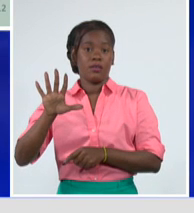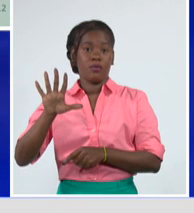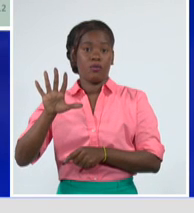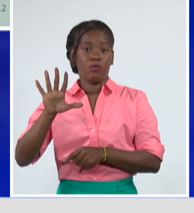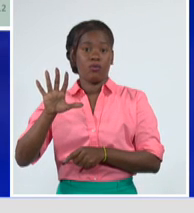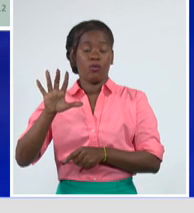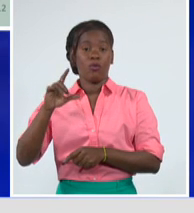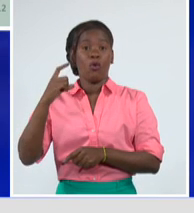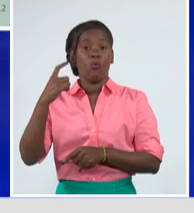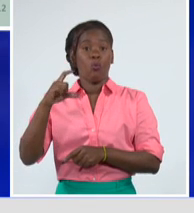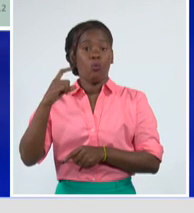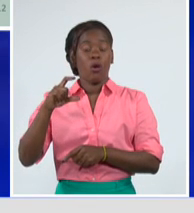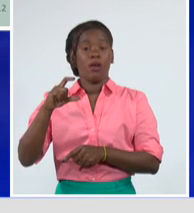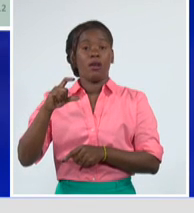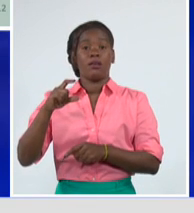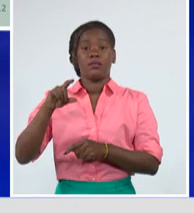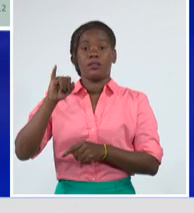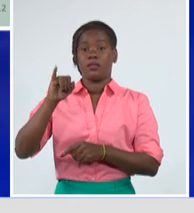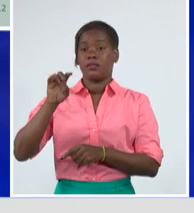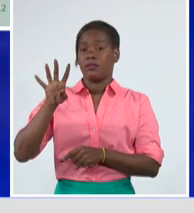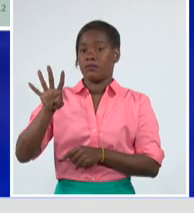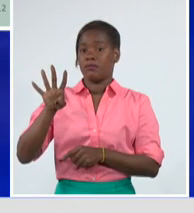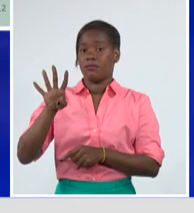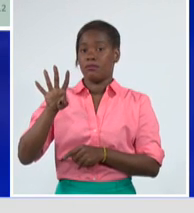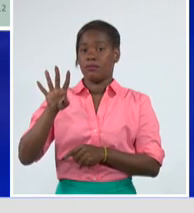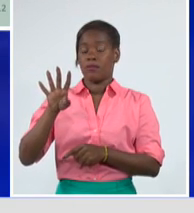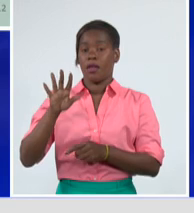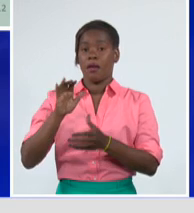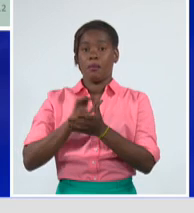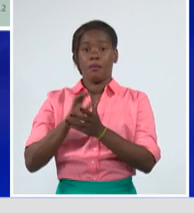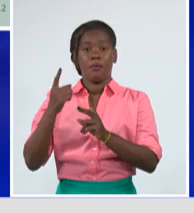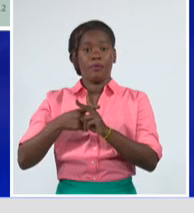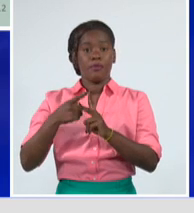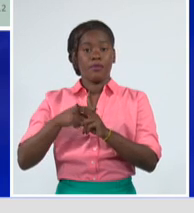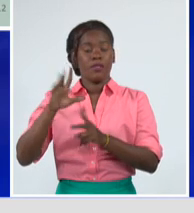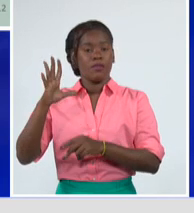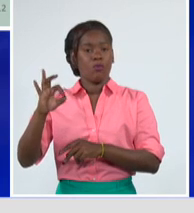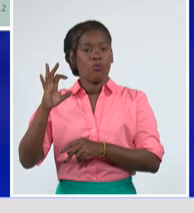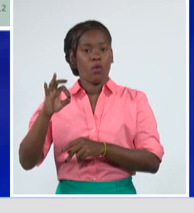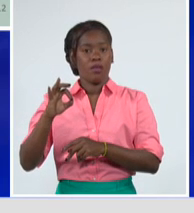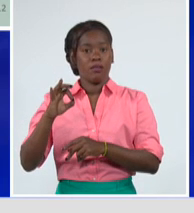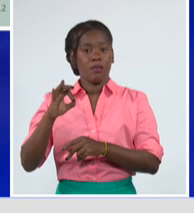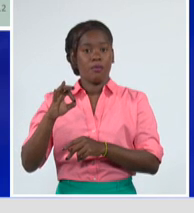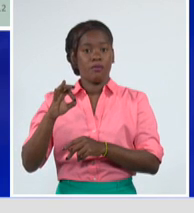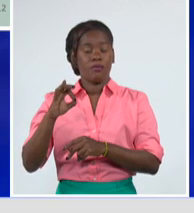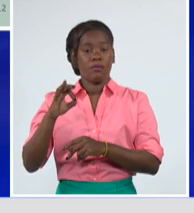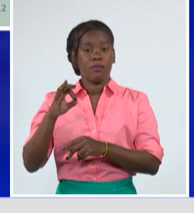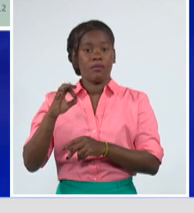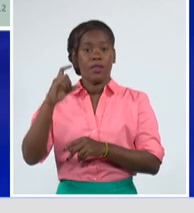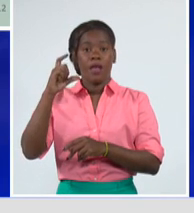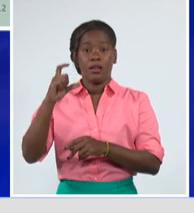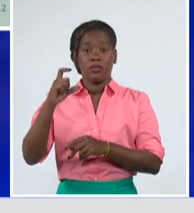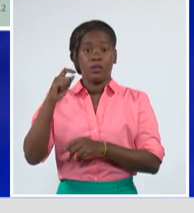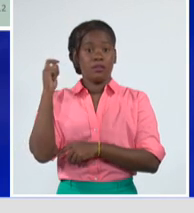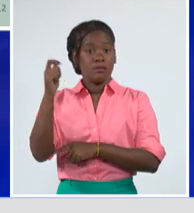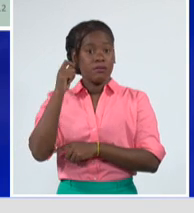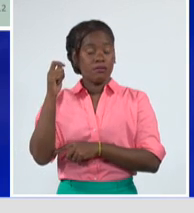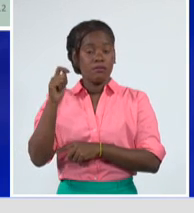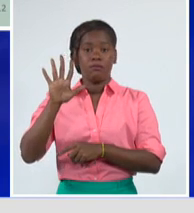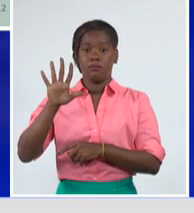64, Mayarí 50, Carito García 37, Cacocún 24, Banes